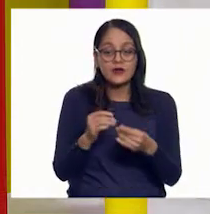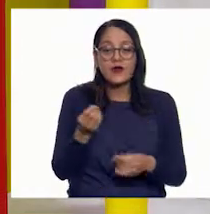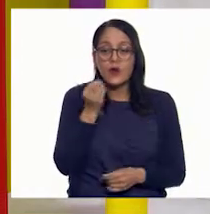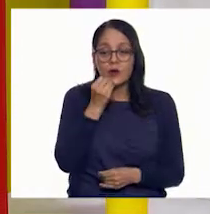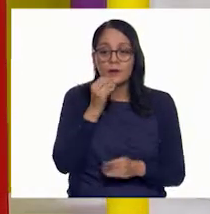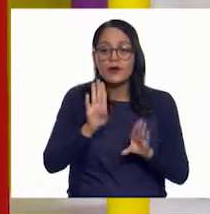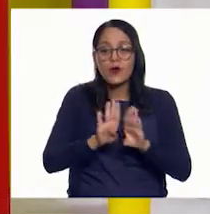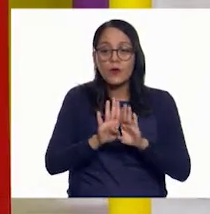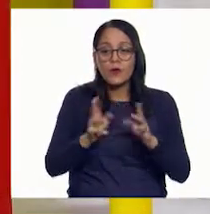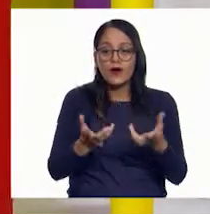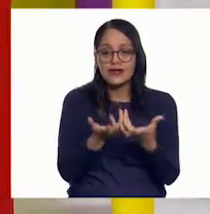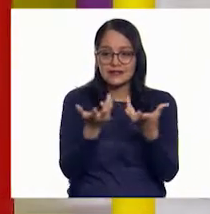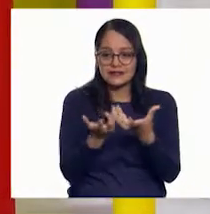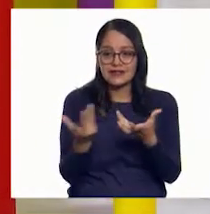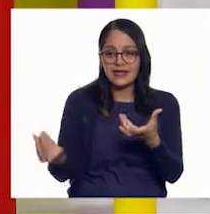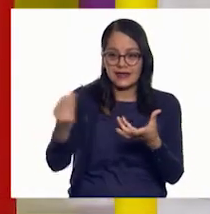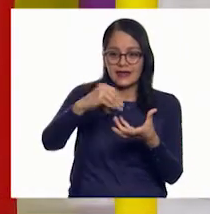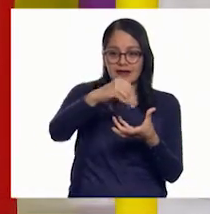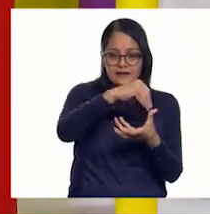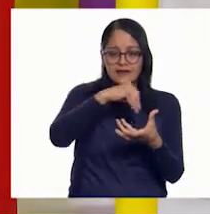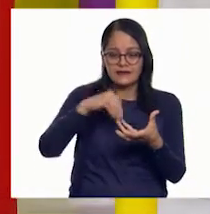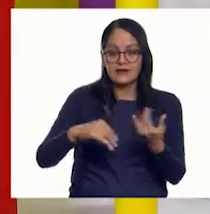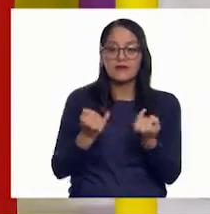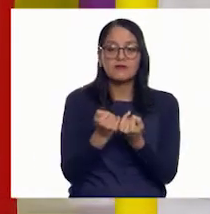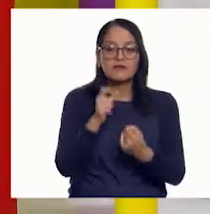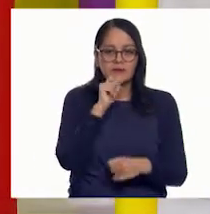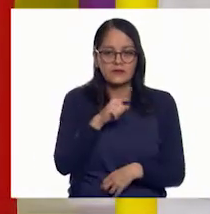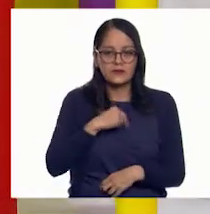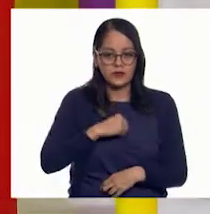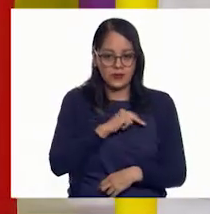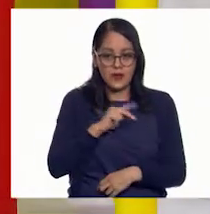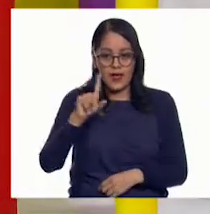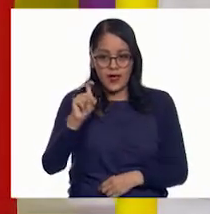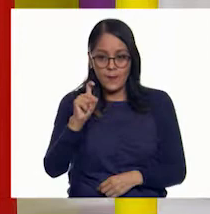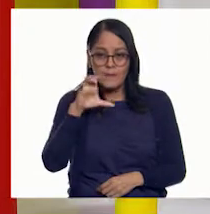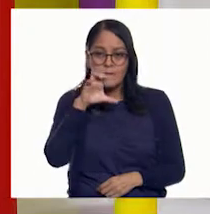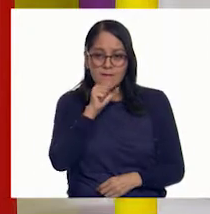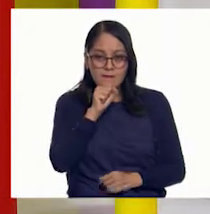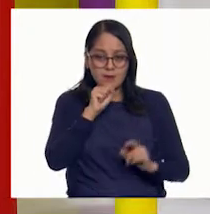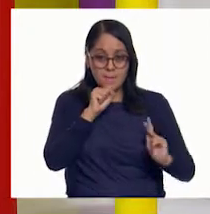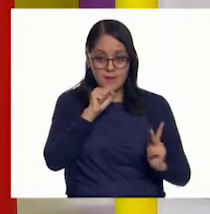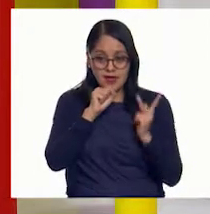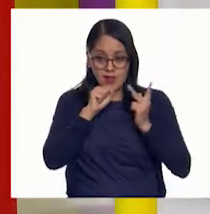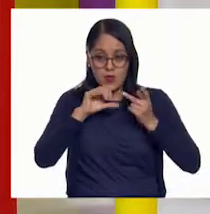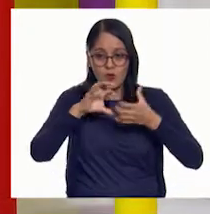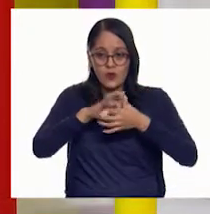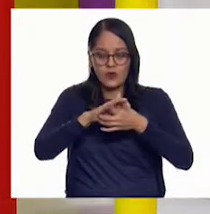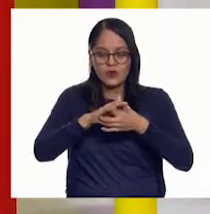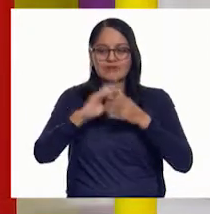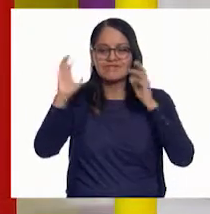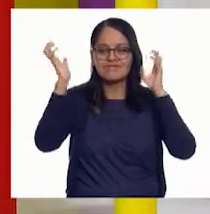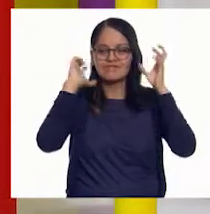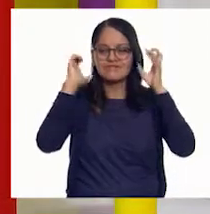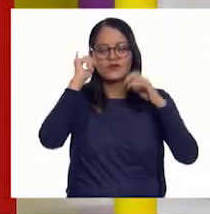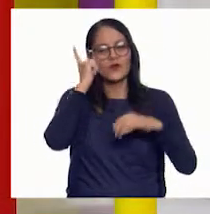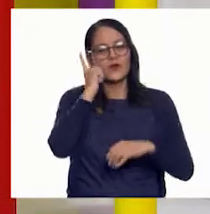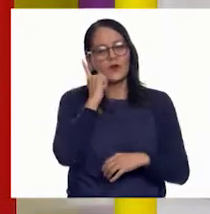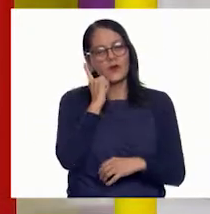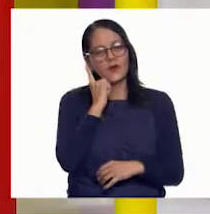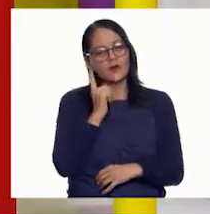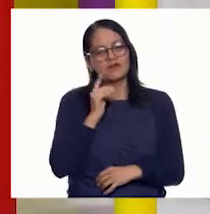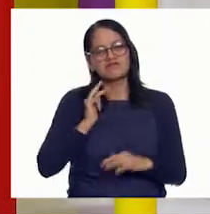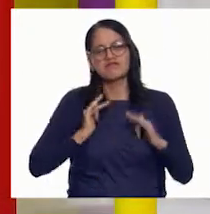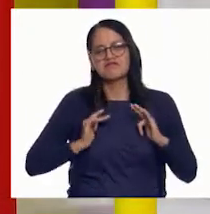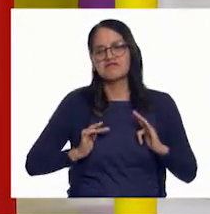en ensaladas y he escuchado que si combinamos agua caliente con esta verdura, nos damos un baño y podemos dormir